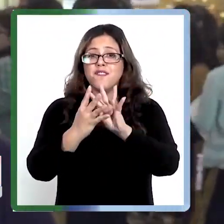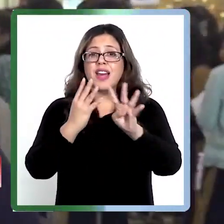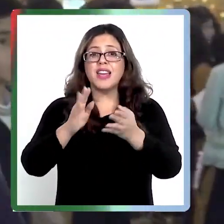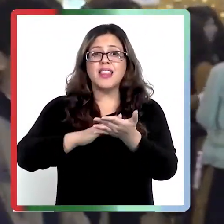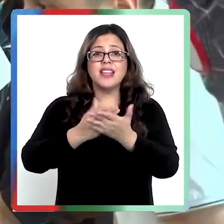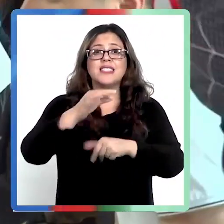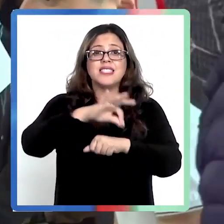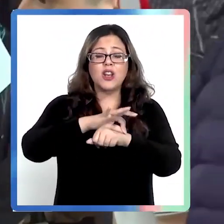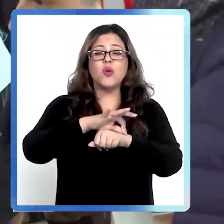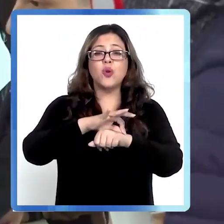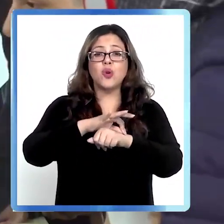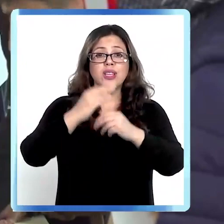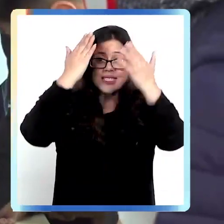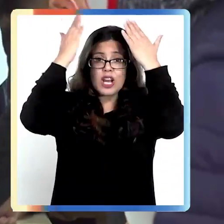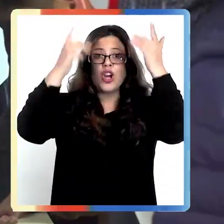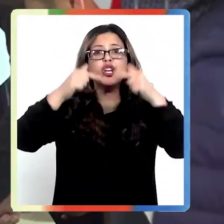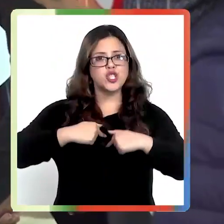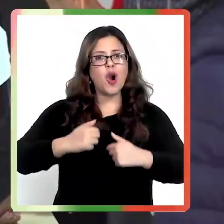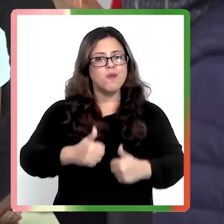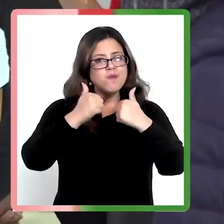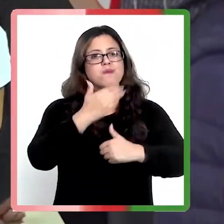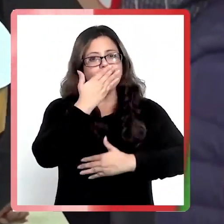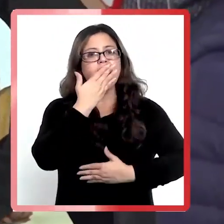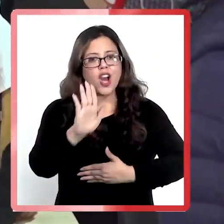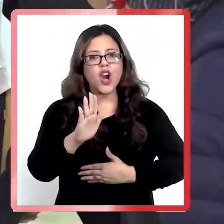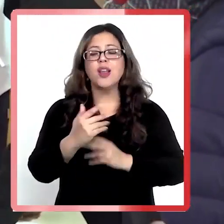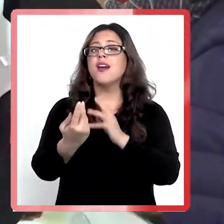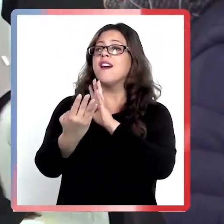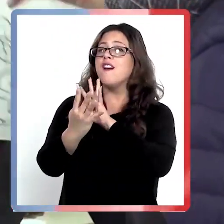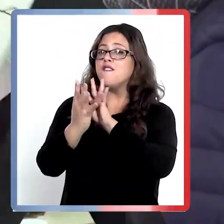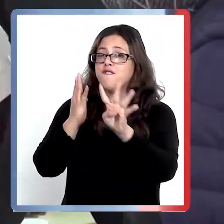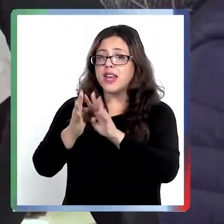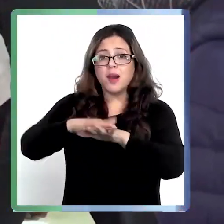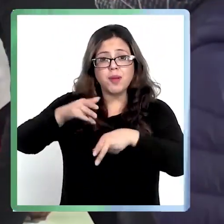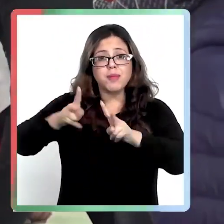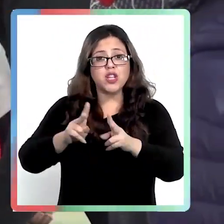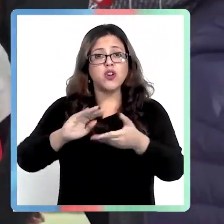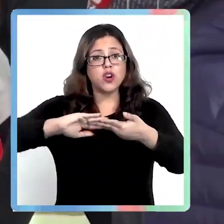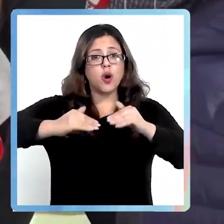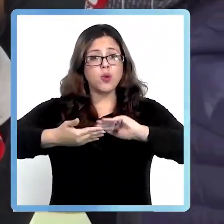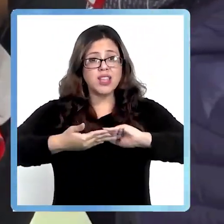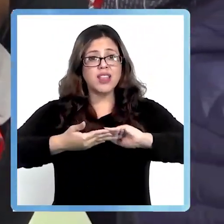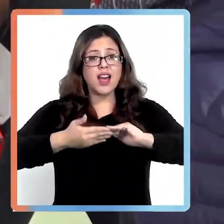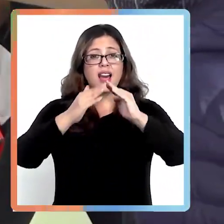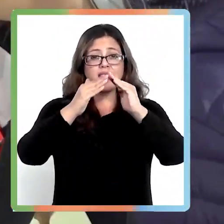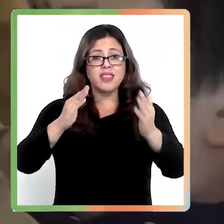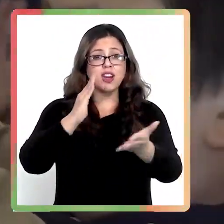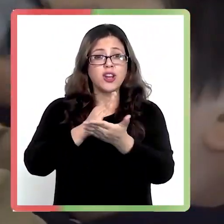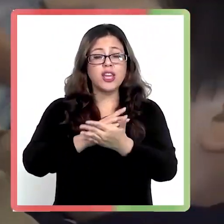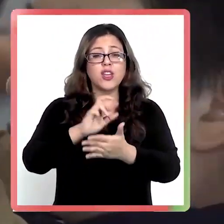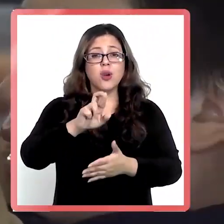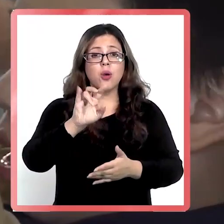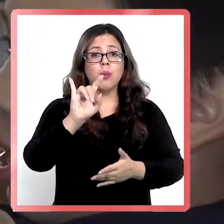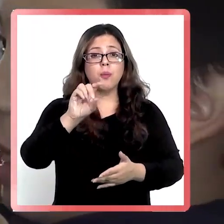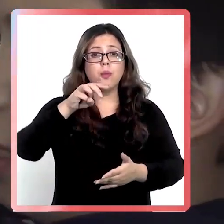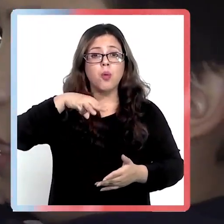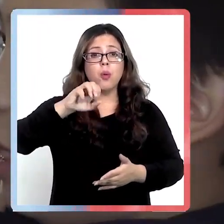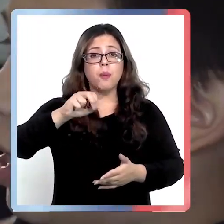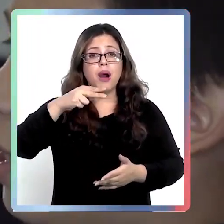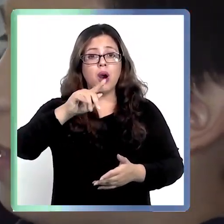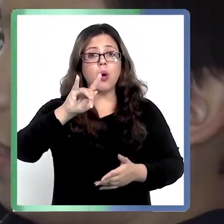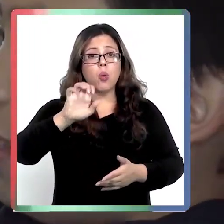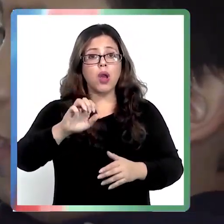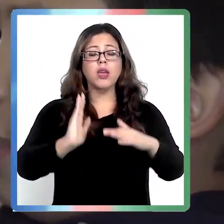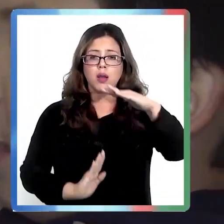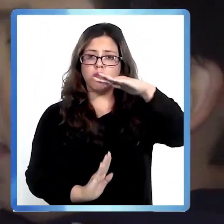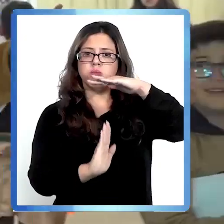y ahora me siento mucho mejor. La feria permitió que la comunidad educativa del Colegio Pumahue de Puerto Montt hiciera